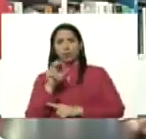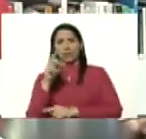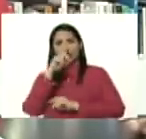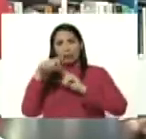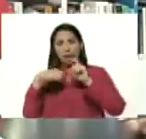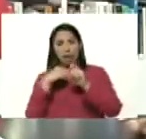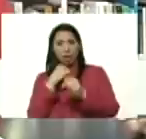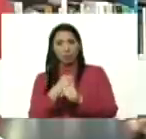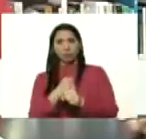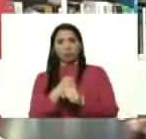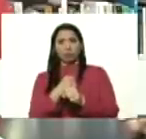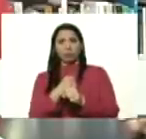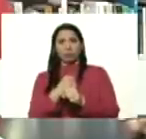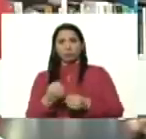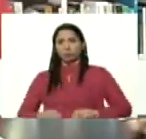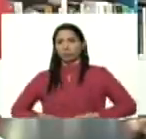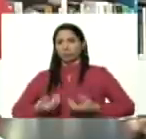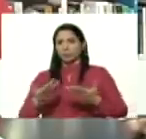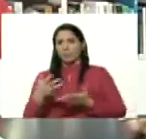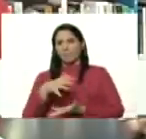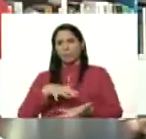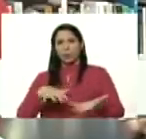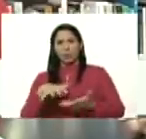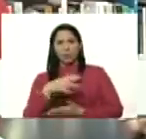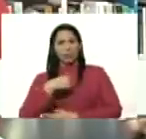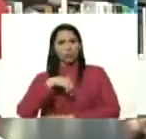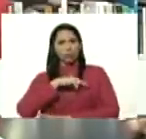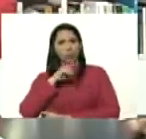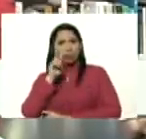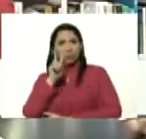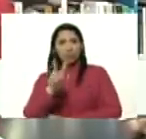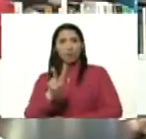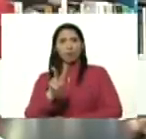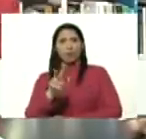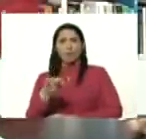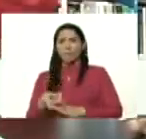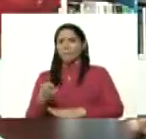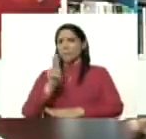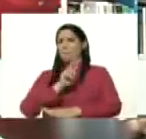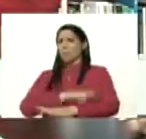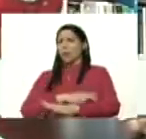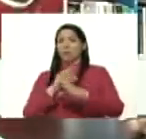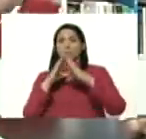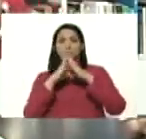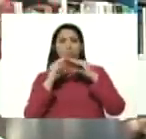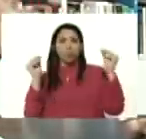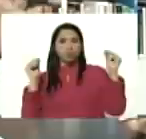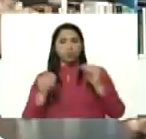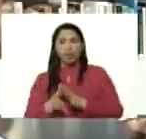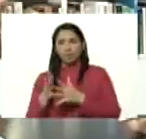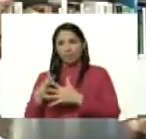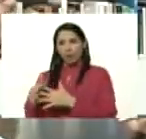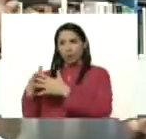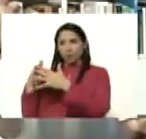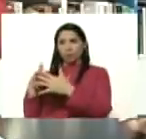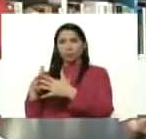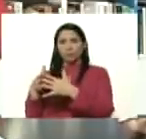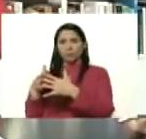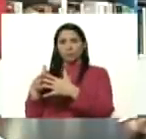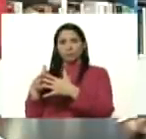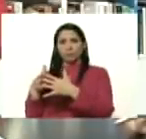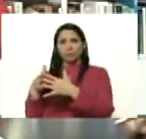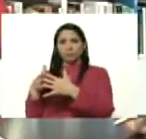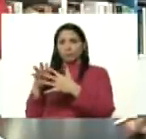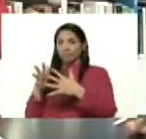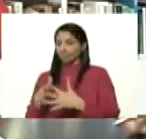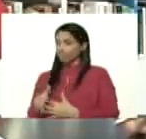años, han llevado a la situación que vemos. La peor de todas, Estados Unidos.